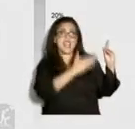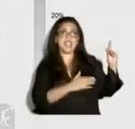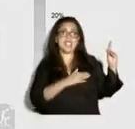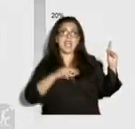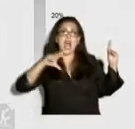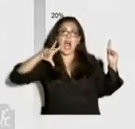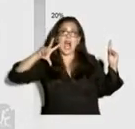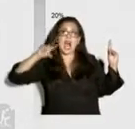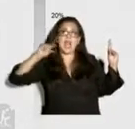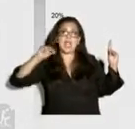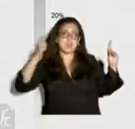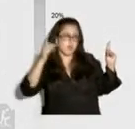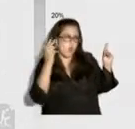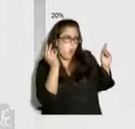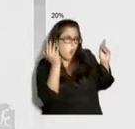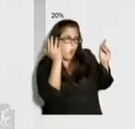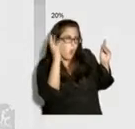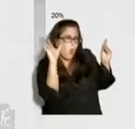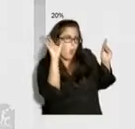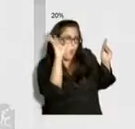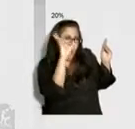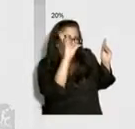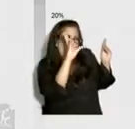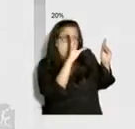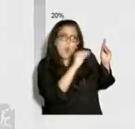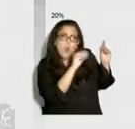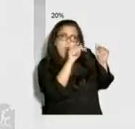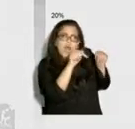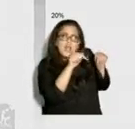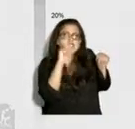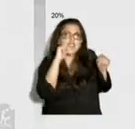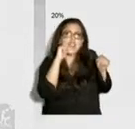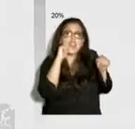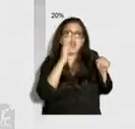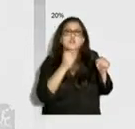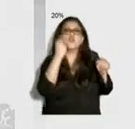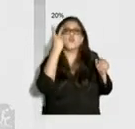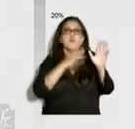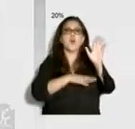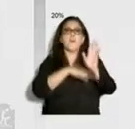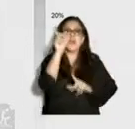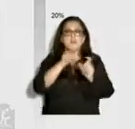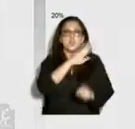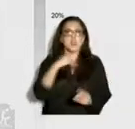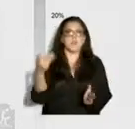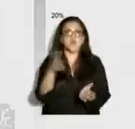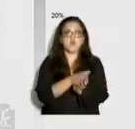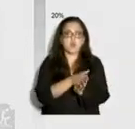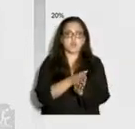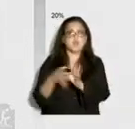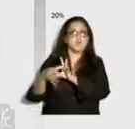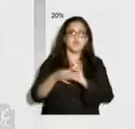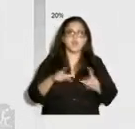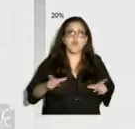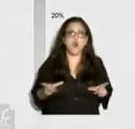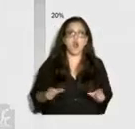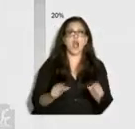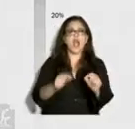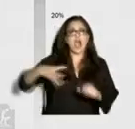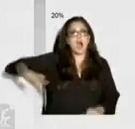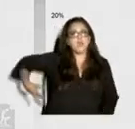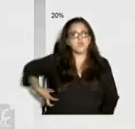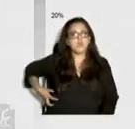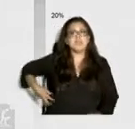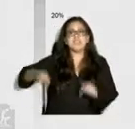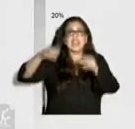más oscura es donde se alcanzan las tasas de mortalidad por cáncer de vesícula biliar más altas. Y justamente donde